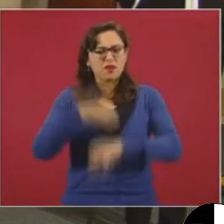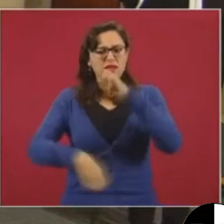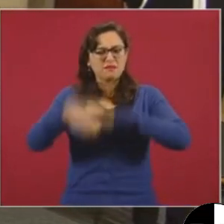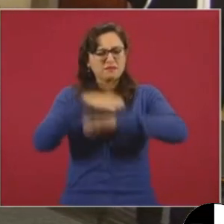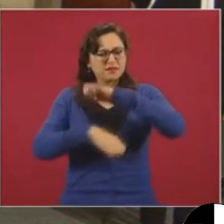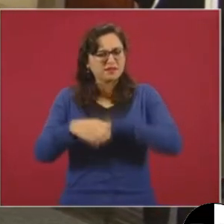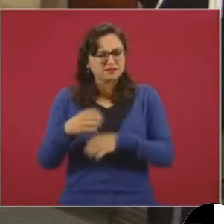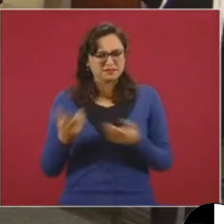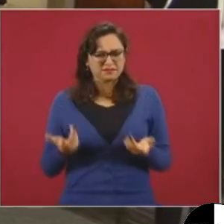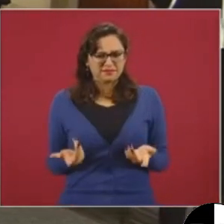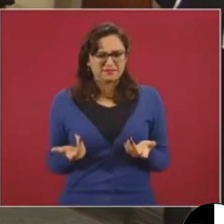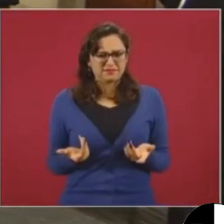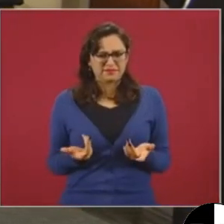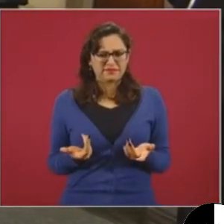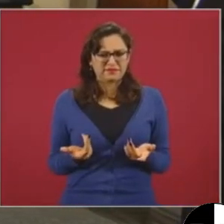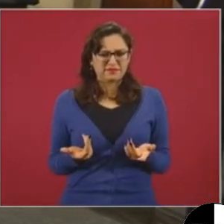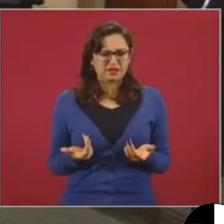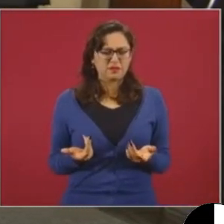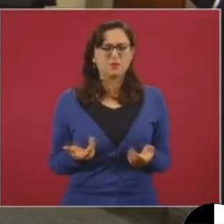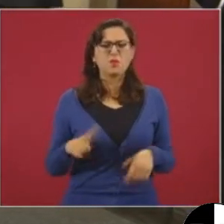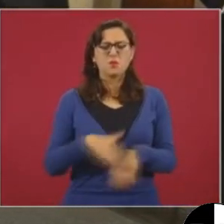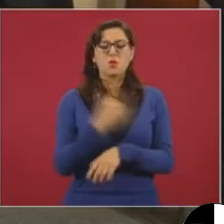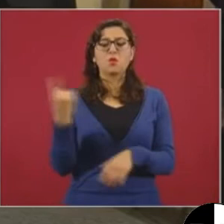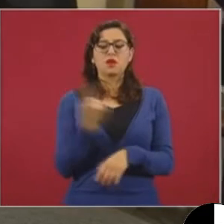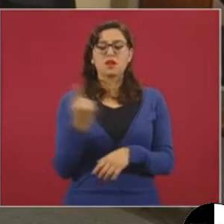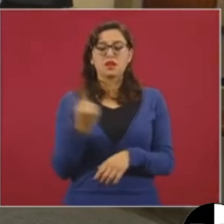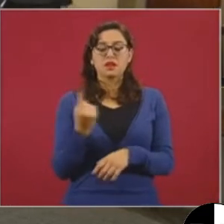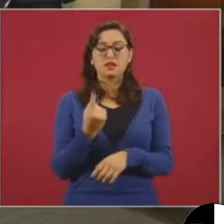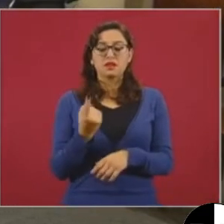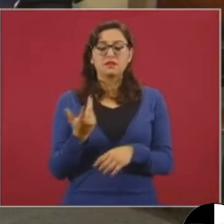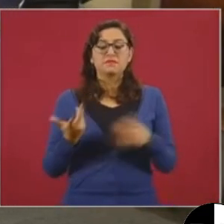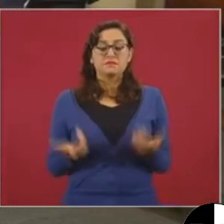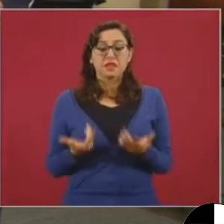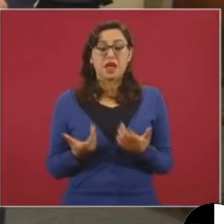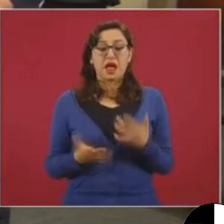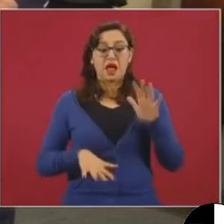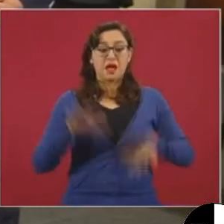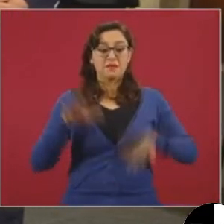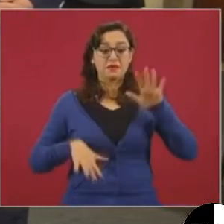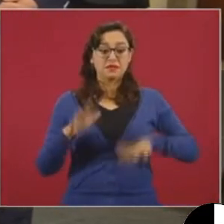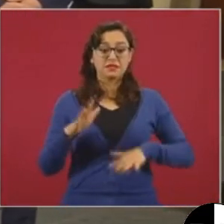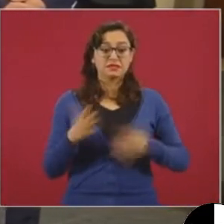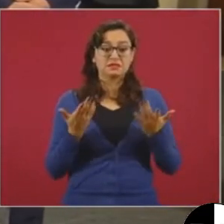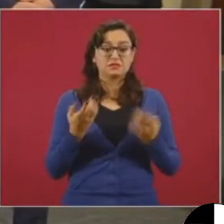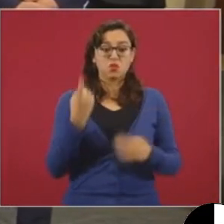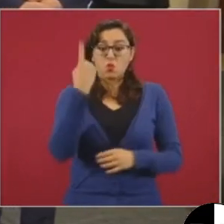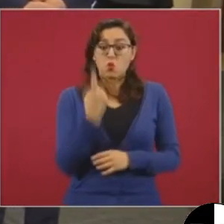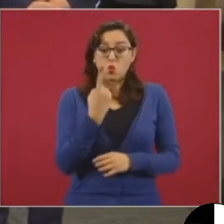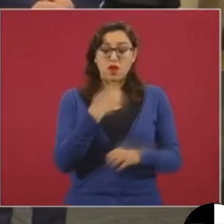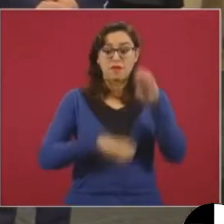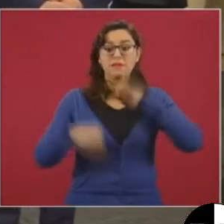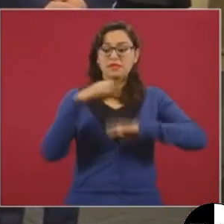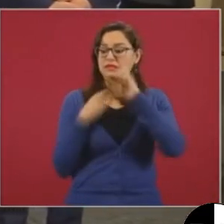Hay empresas de este tipo que tienen hasta 100,000, 150,000 trabajadores.